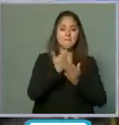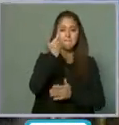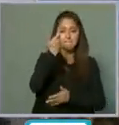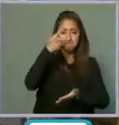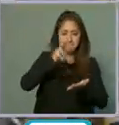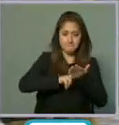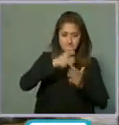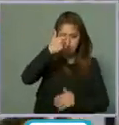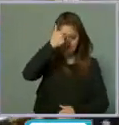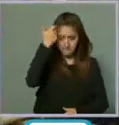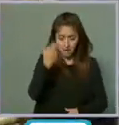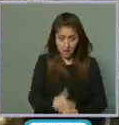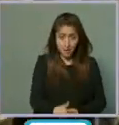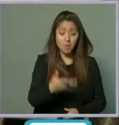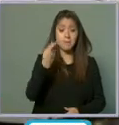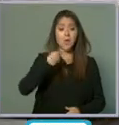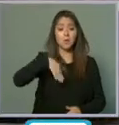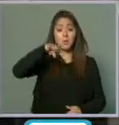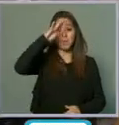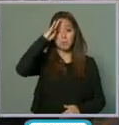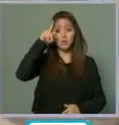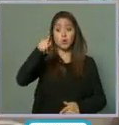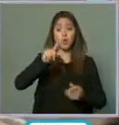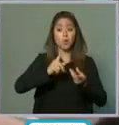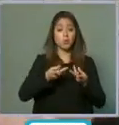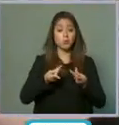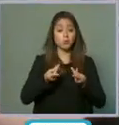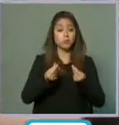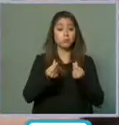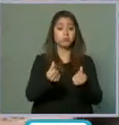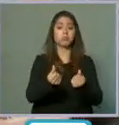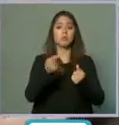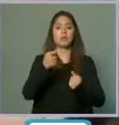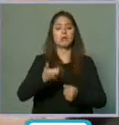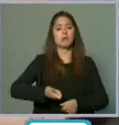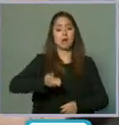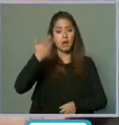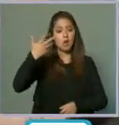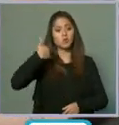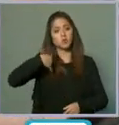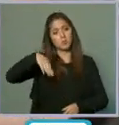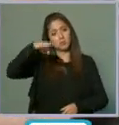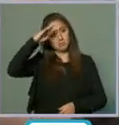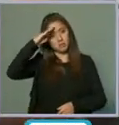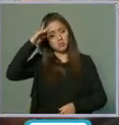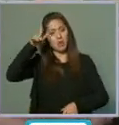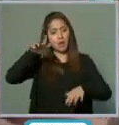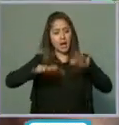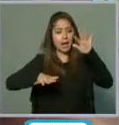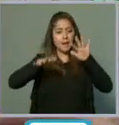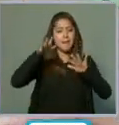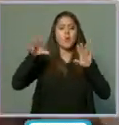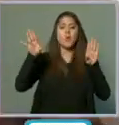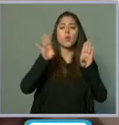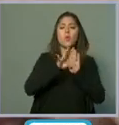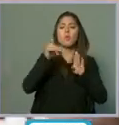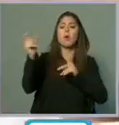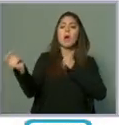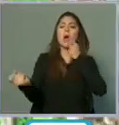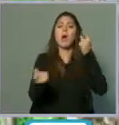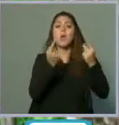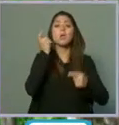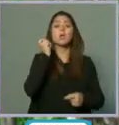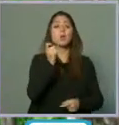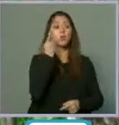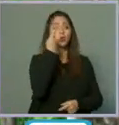pero muchas veces yo creo que la calidad cuesta. Es por eso que muchas veces se tiene tal vez como un estereotipo, ¿no?, de que los